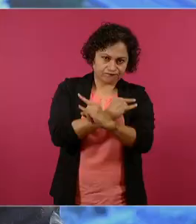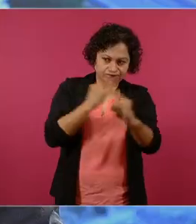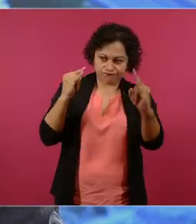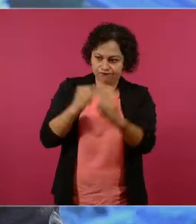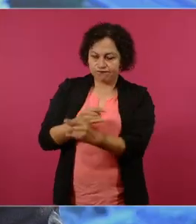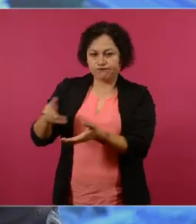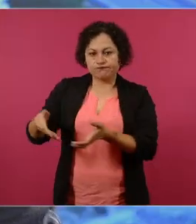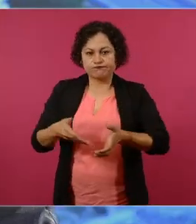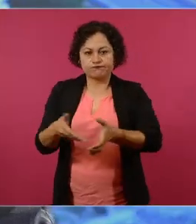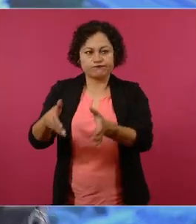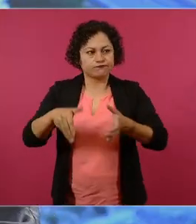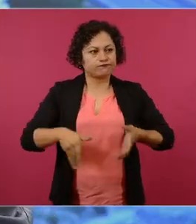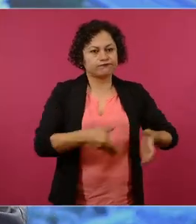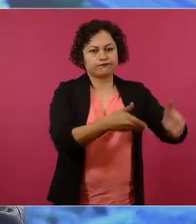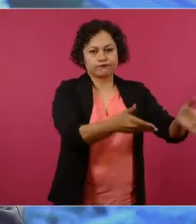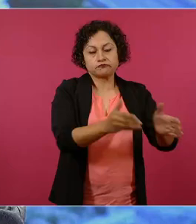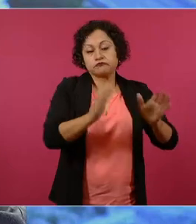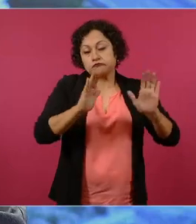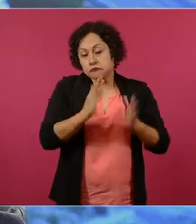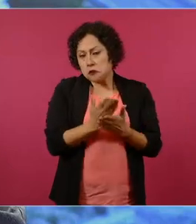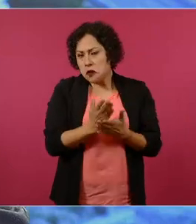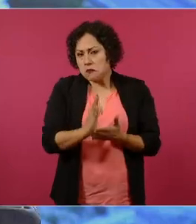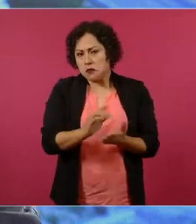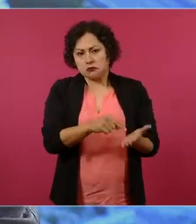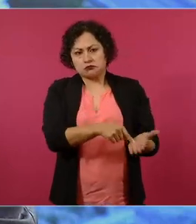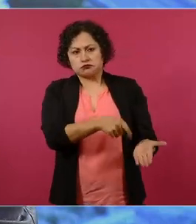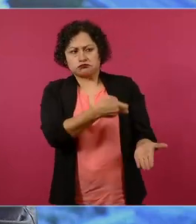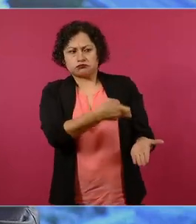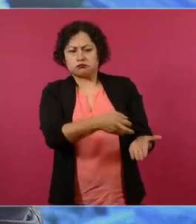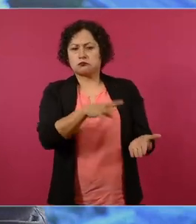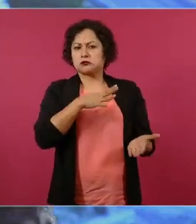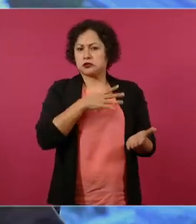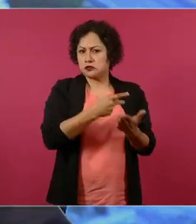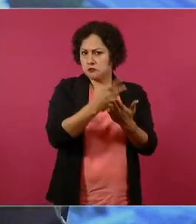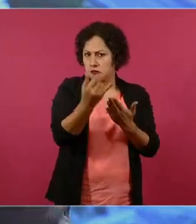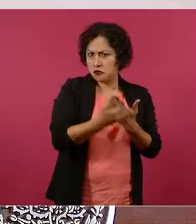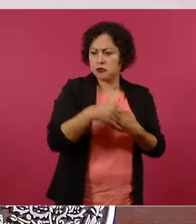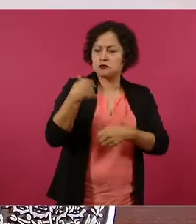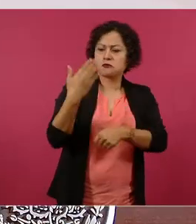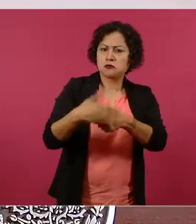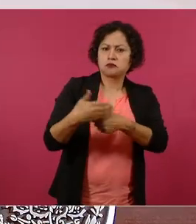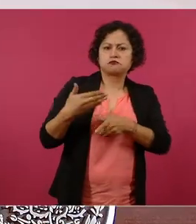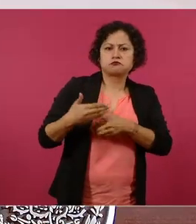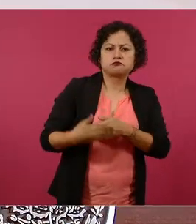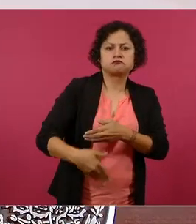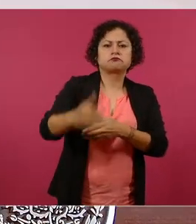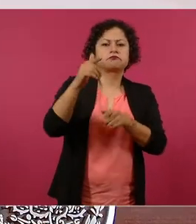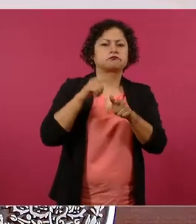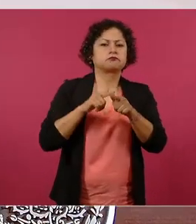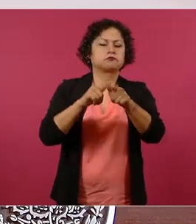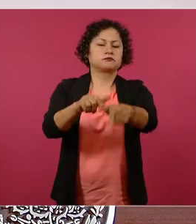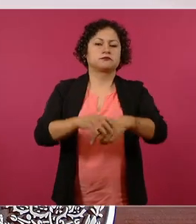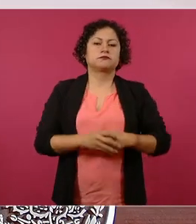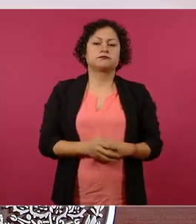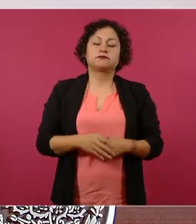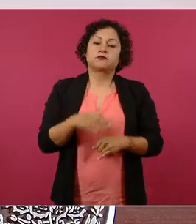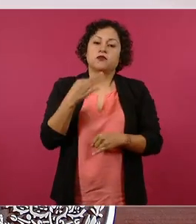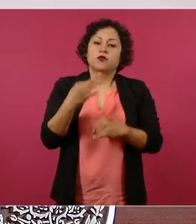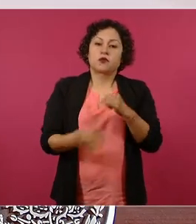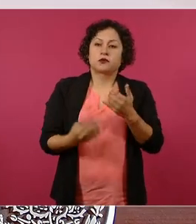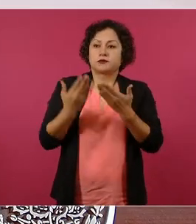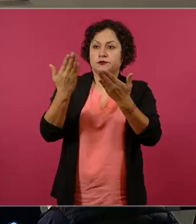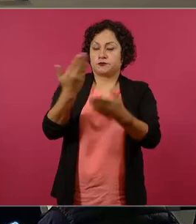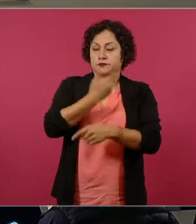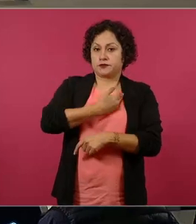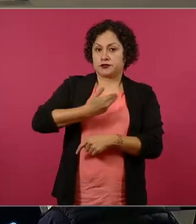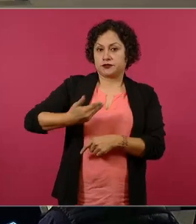plan de infraestructura para los los próximos años y finalmente presidente solo agradecerle la confianza que depositó en la